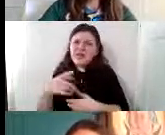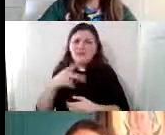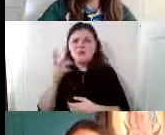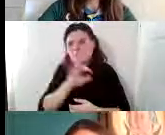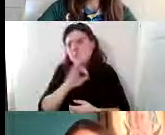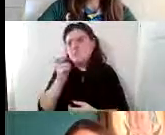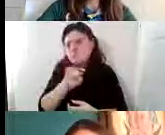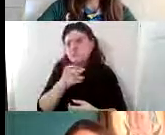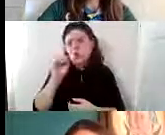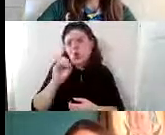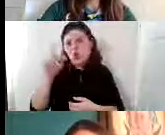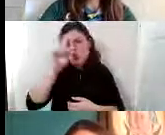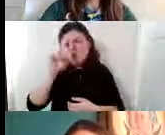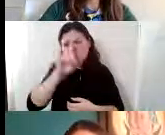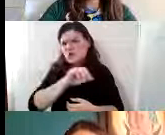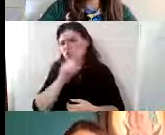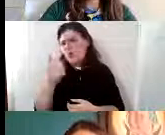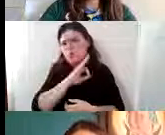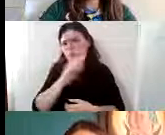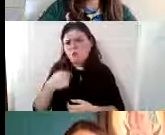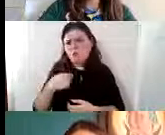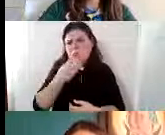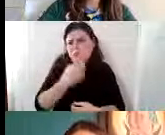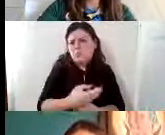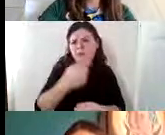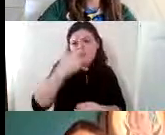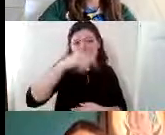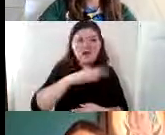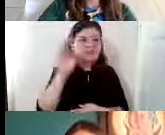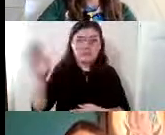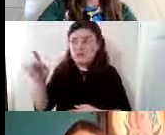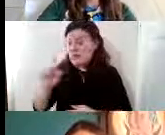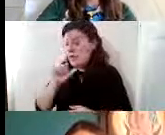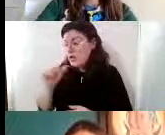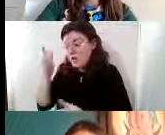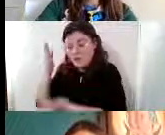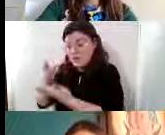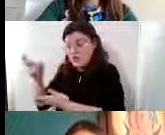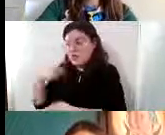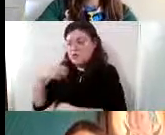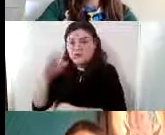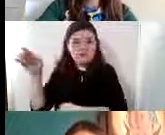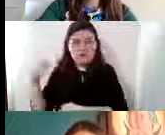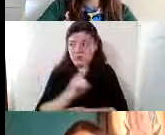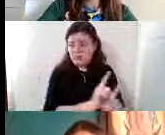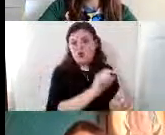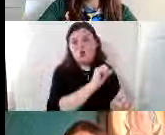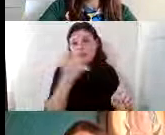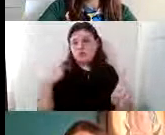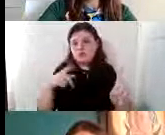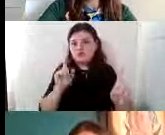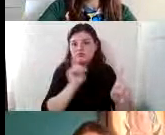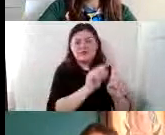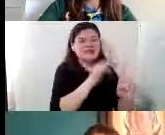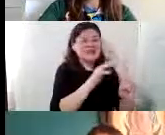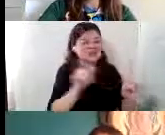mejor nosotros podemos dar otra herramienta. Si no para, acércate y dile a alguien, si no para, y ahí es cuando podemos apoyar